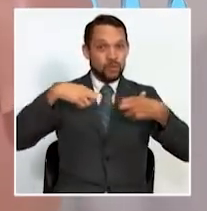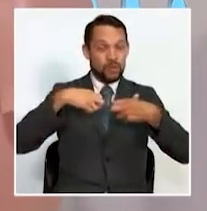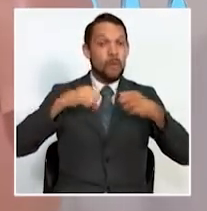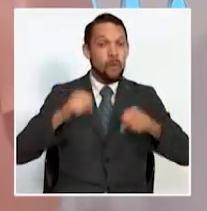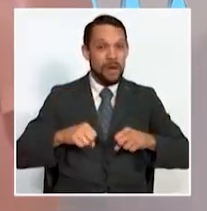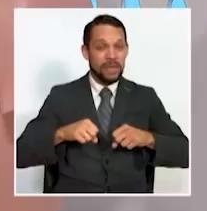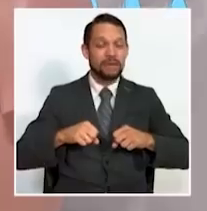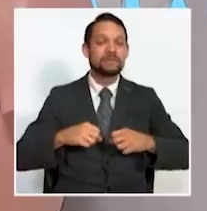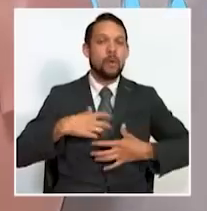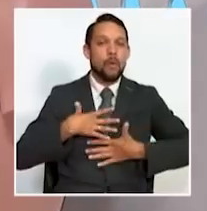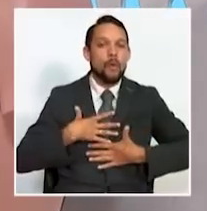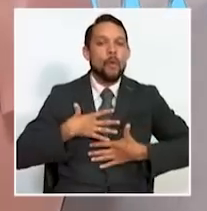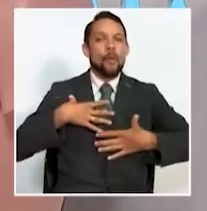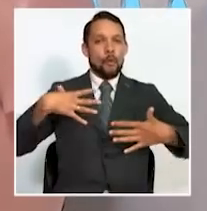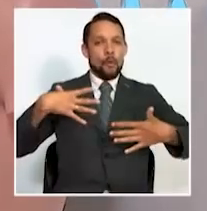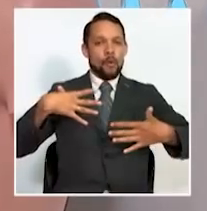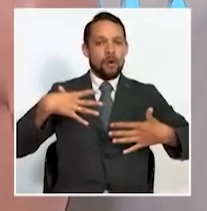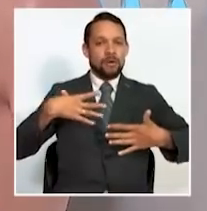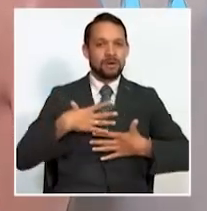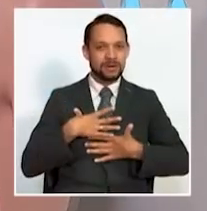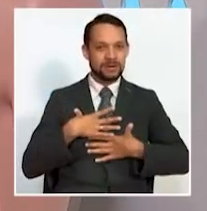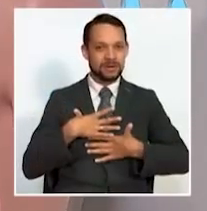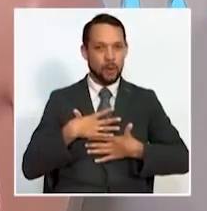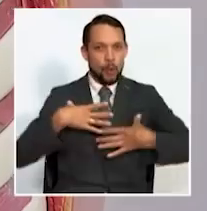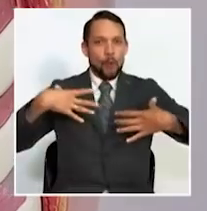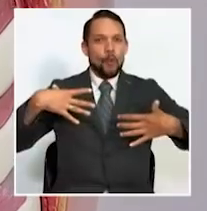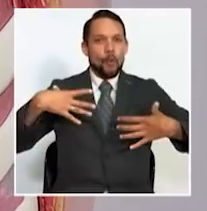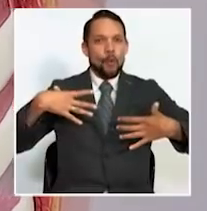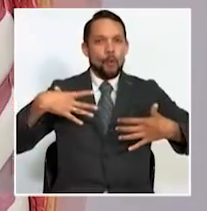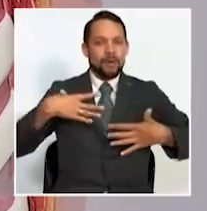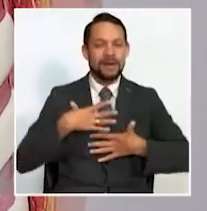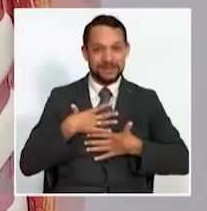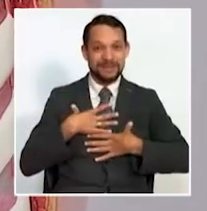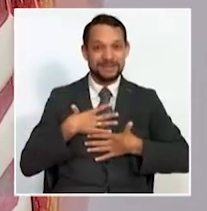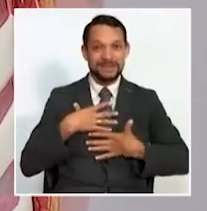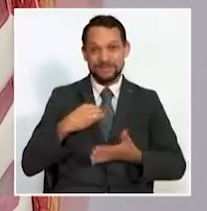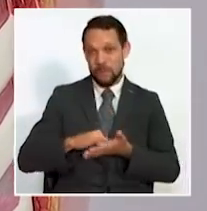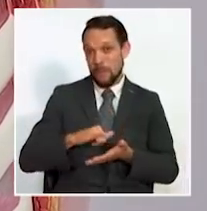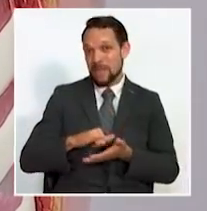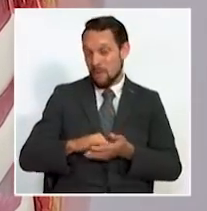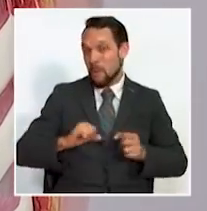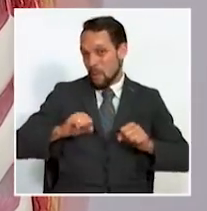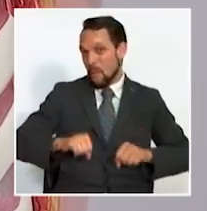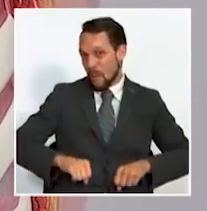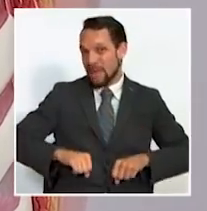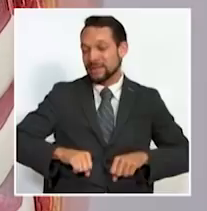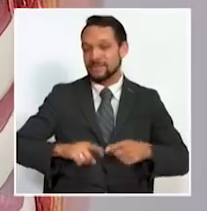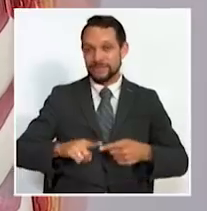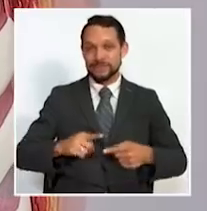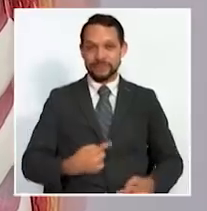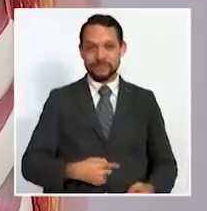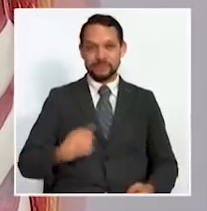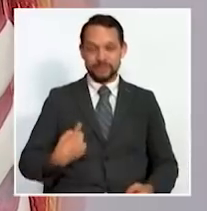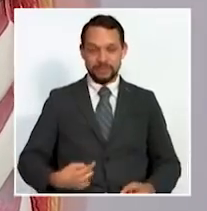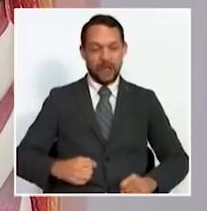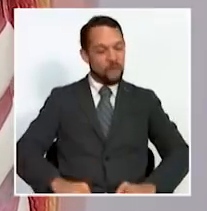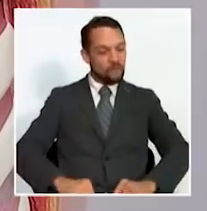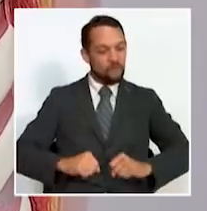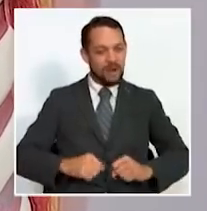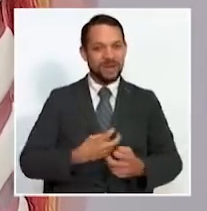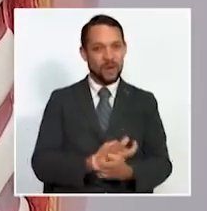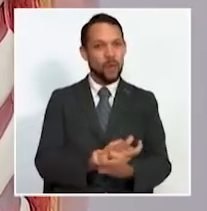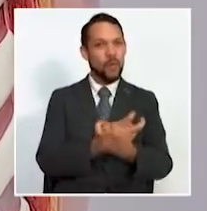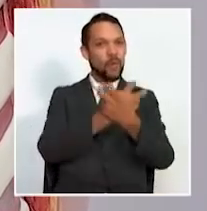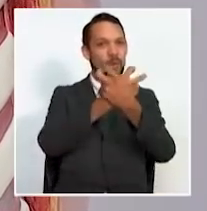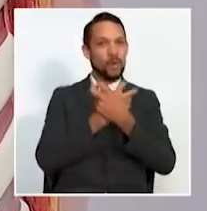el movimiento de esta reja costal, que se articula en el esternón. Y el esternón es un hueso grande que nos